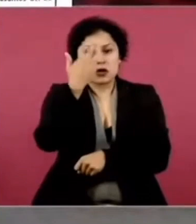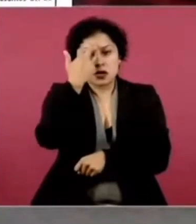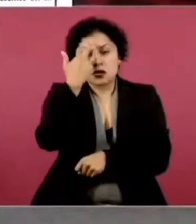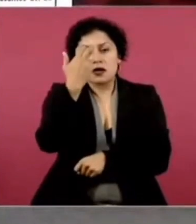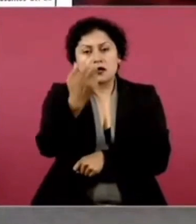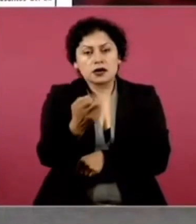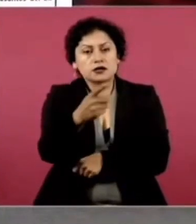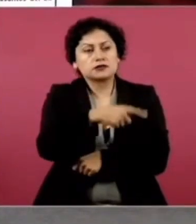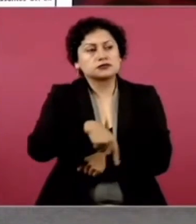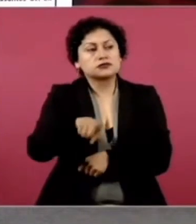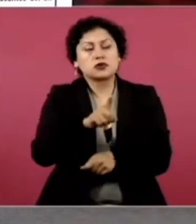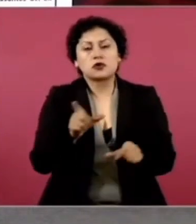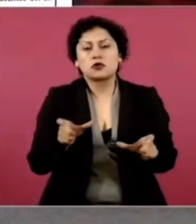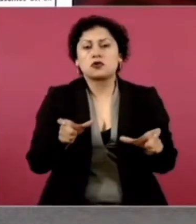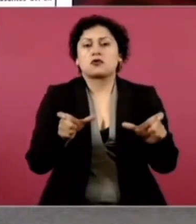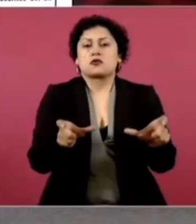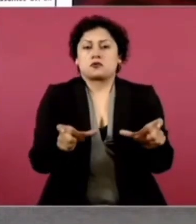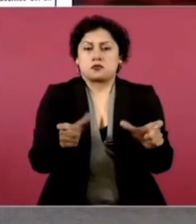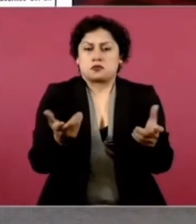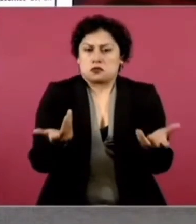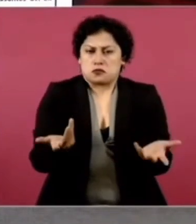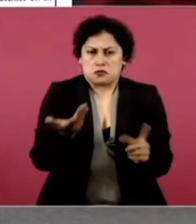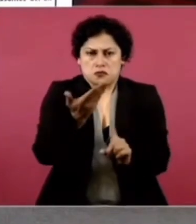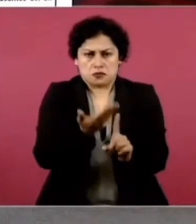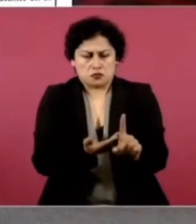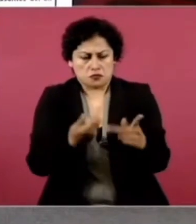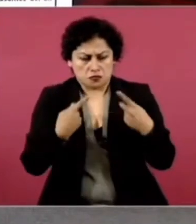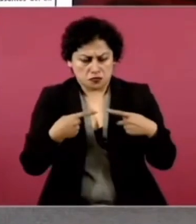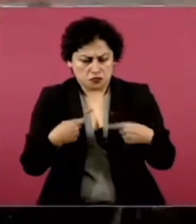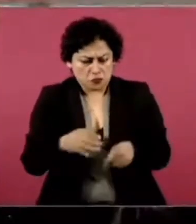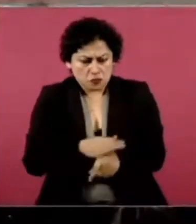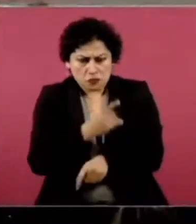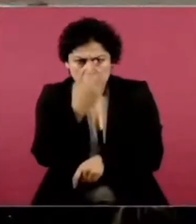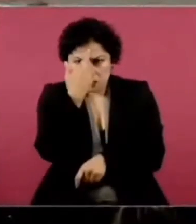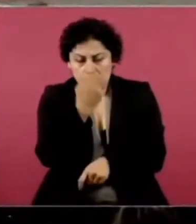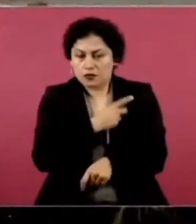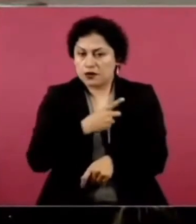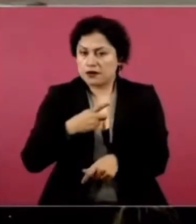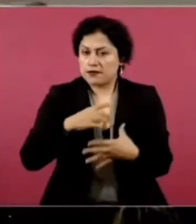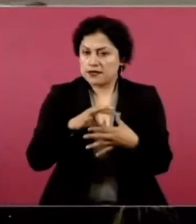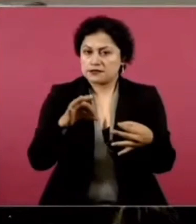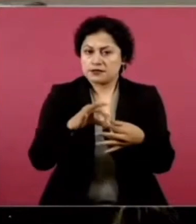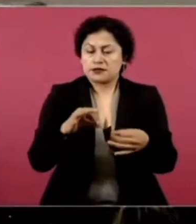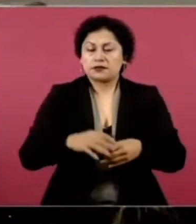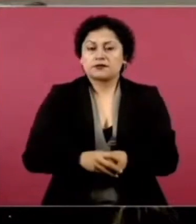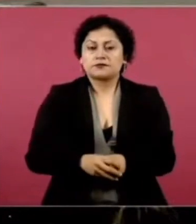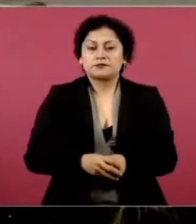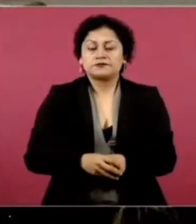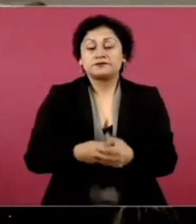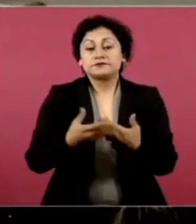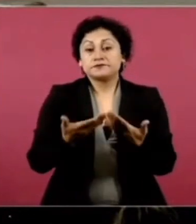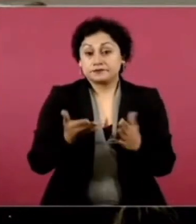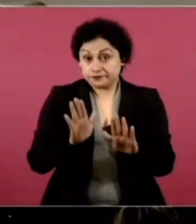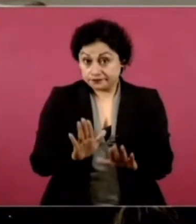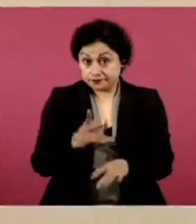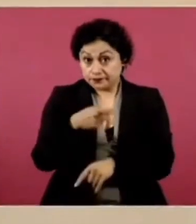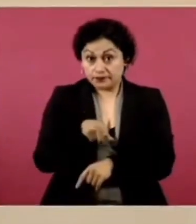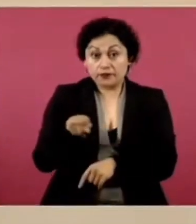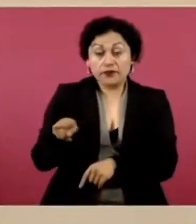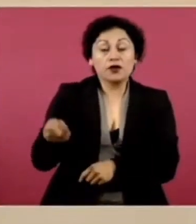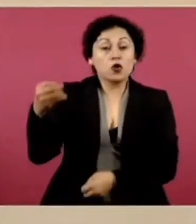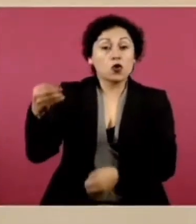del servicio de protección a que está sujeto el funcionario público. Cabe señalar que el